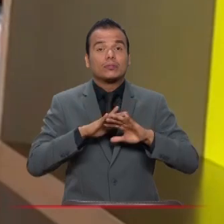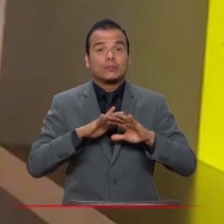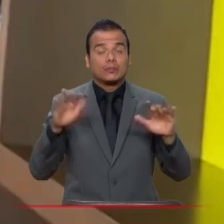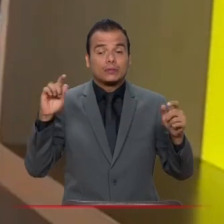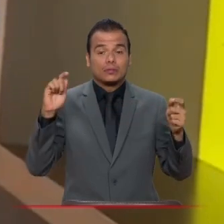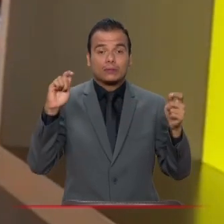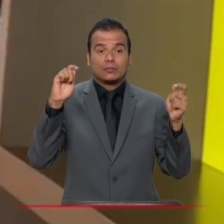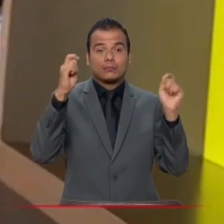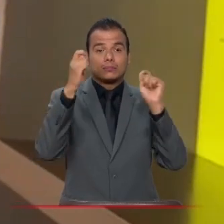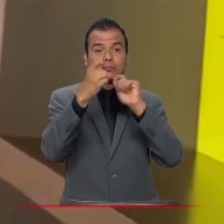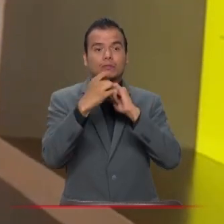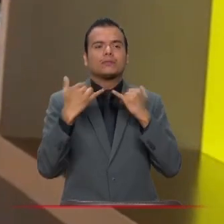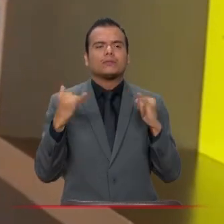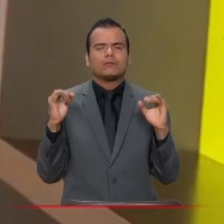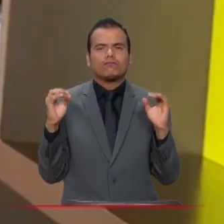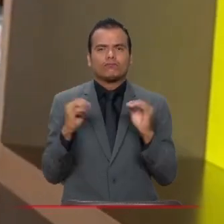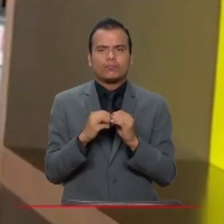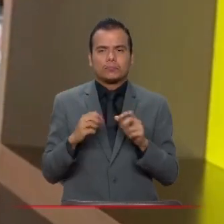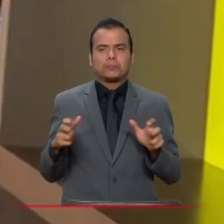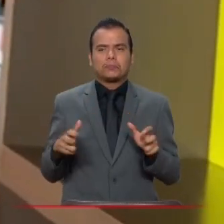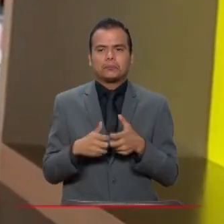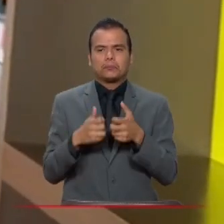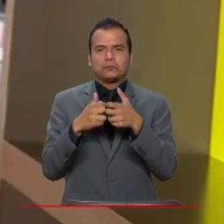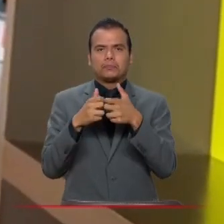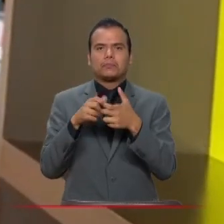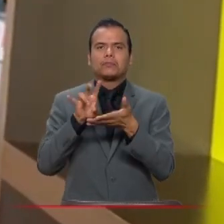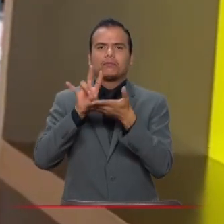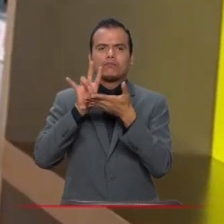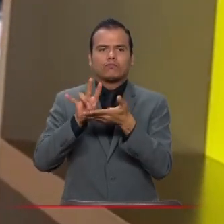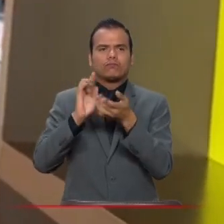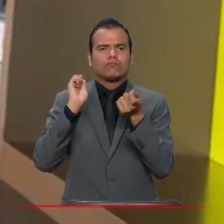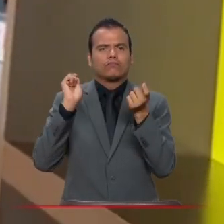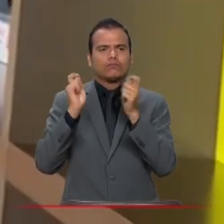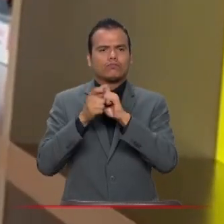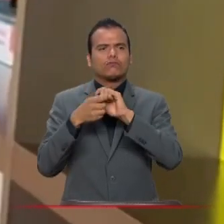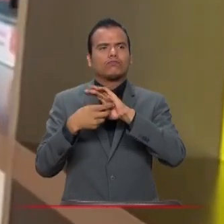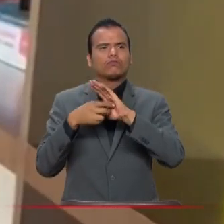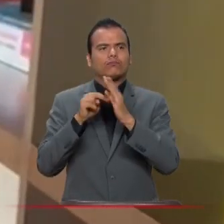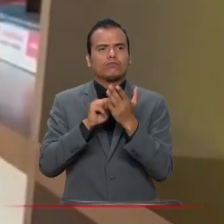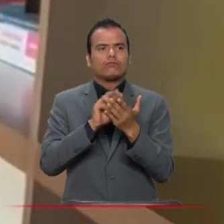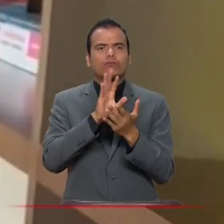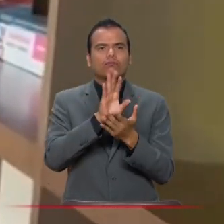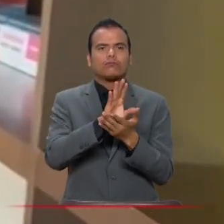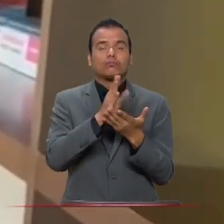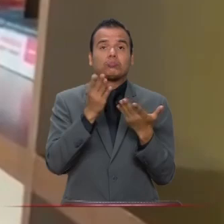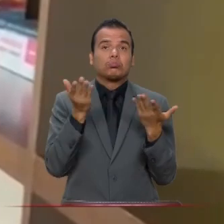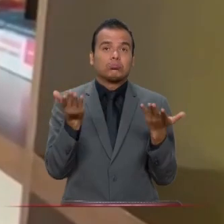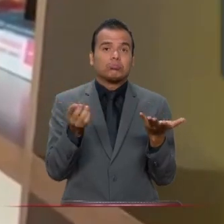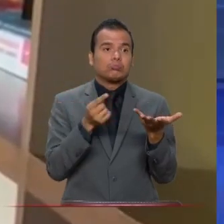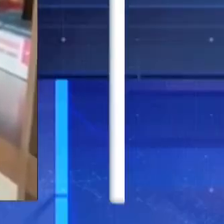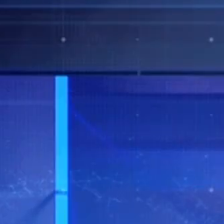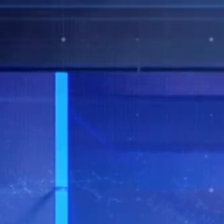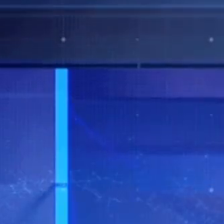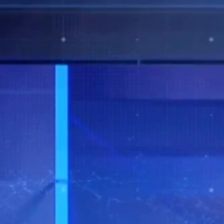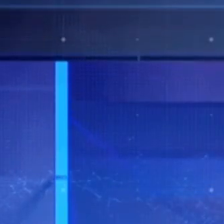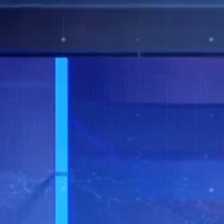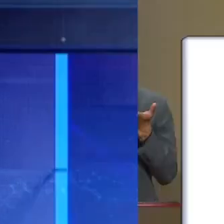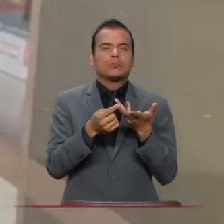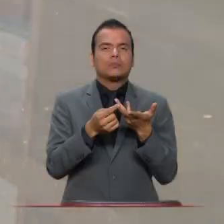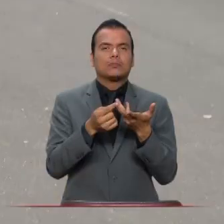también en la transición energética y avanzar en lo que significa abandonar los subsidios sobre los combustibles